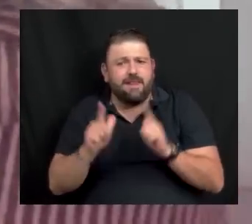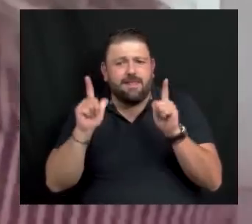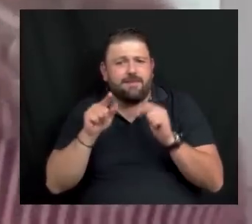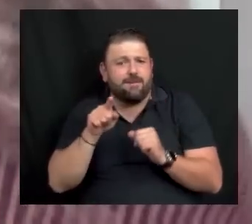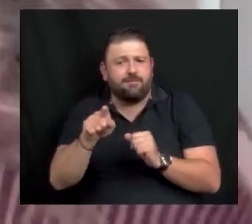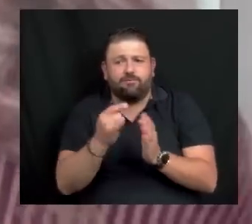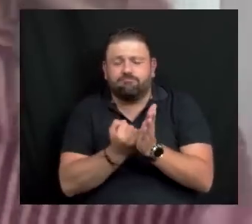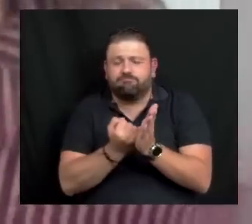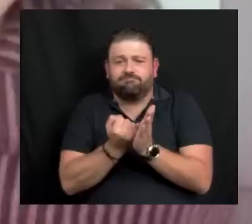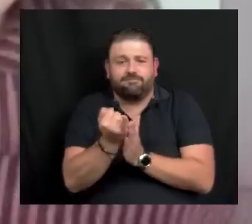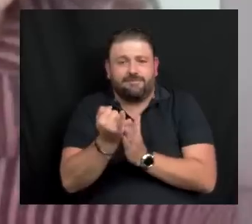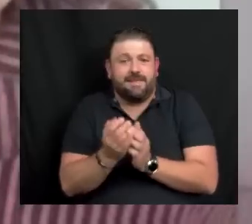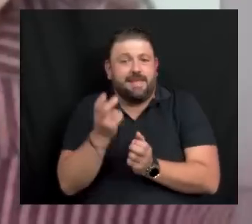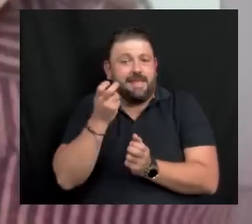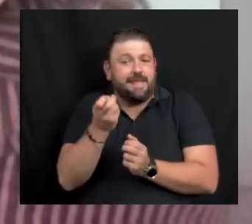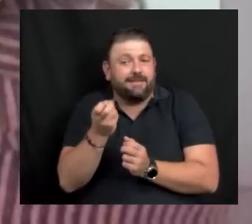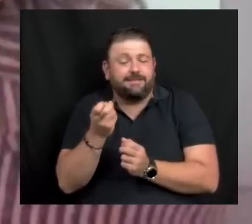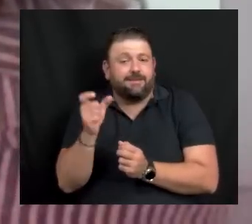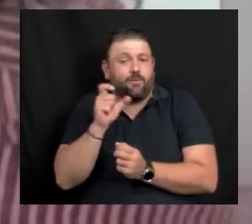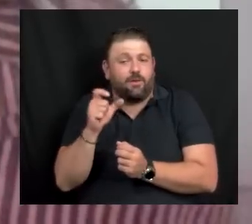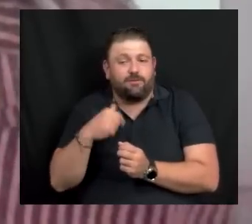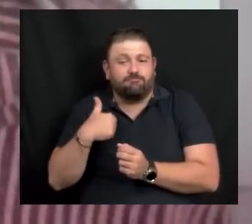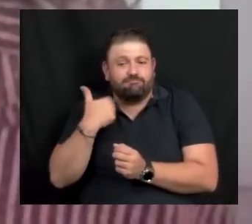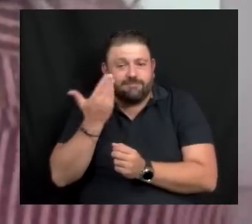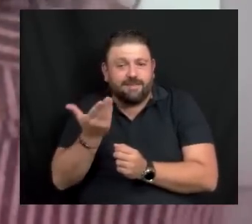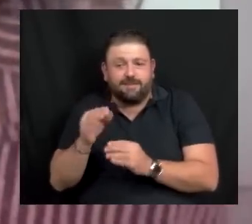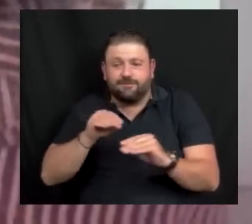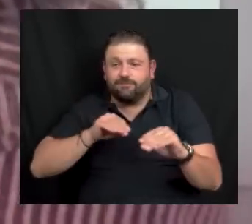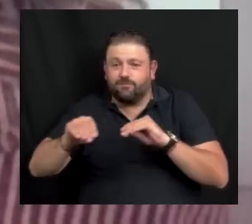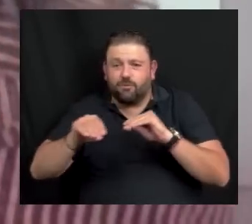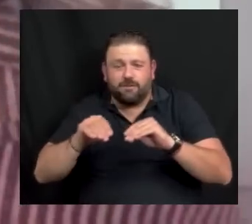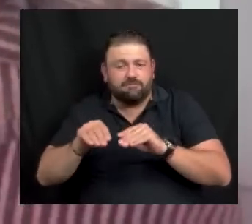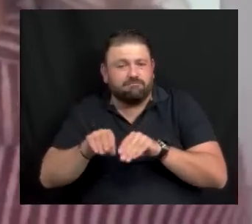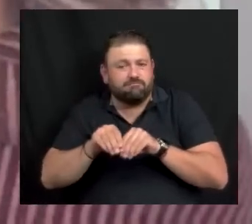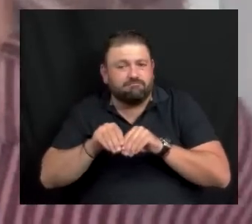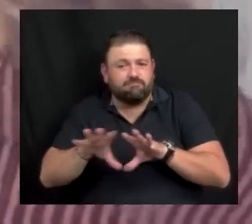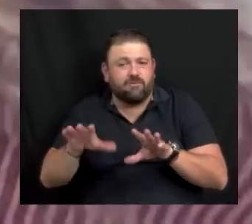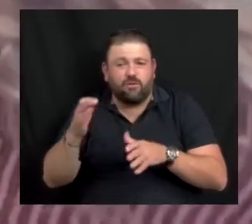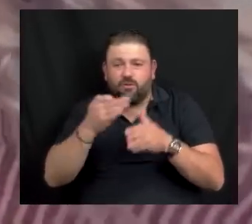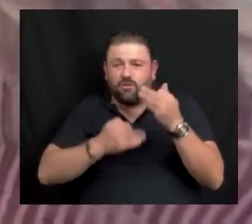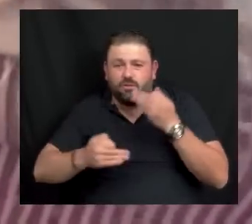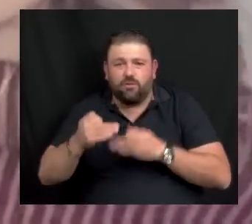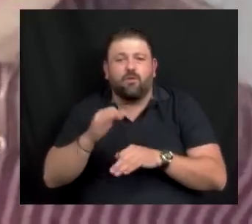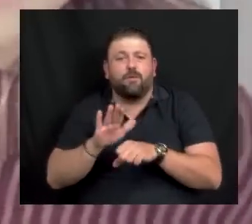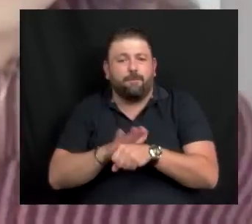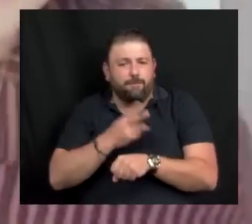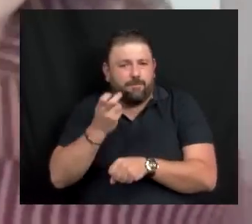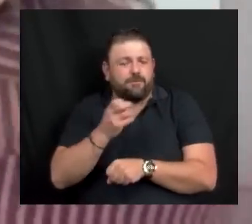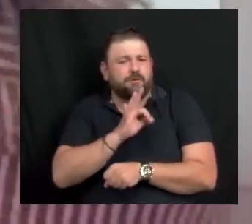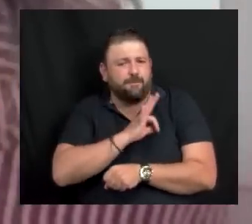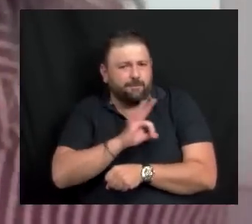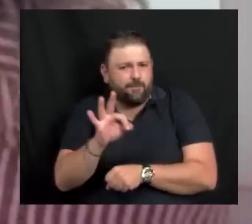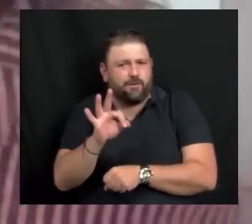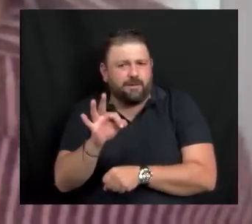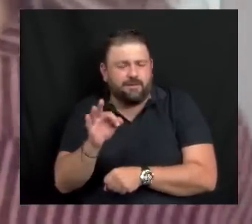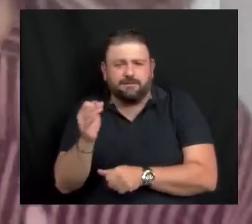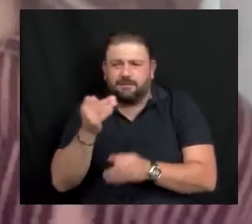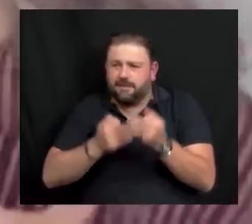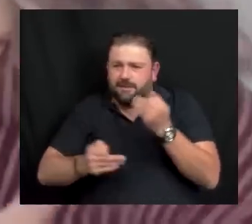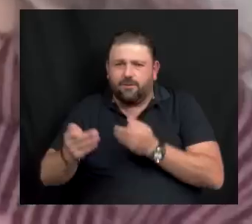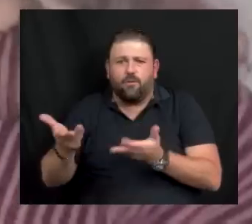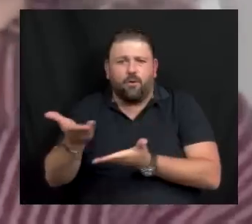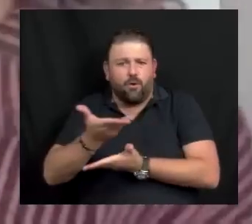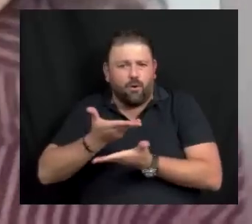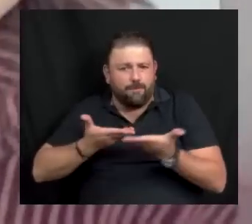ya tienes un séquito de resultados alrededor tuyo que puedes ponerlos a compartir,